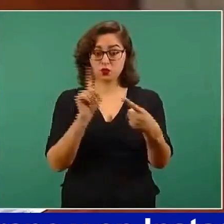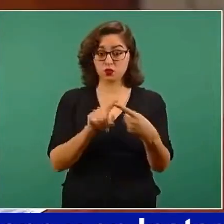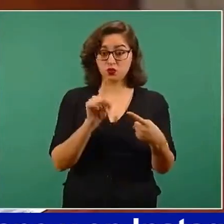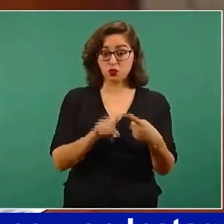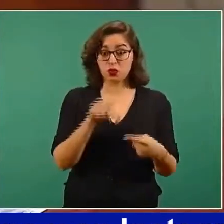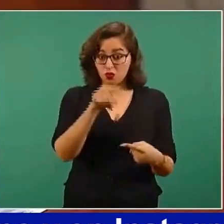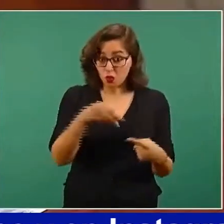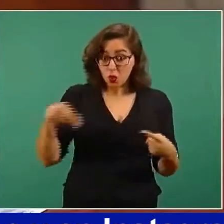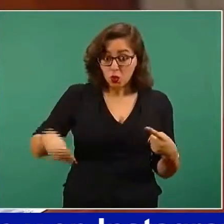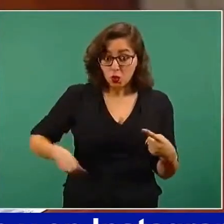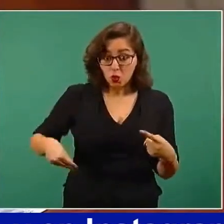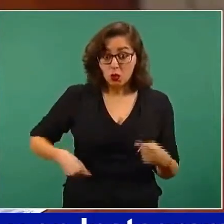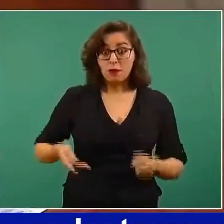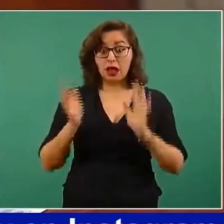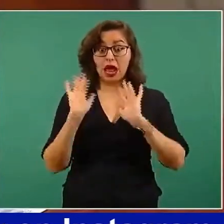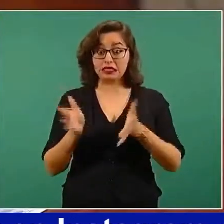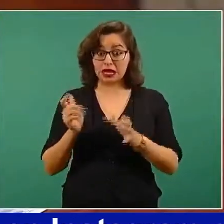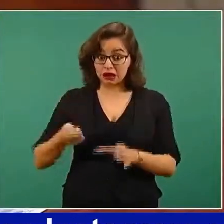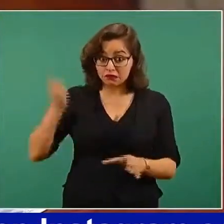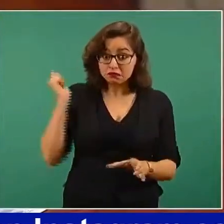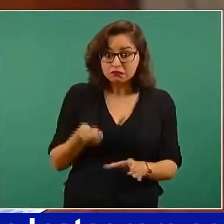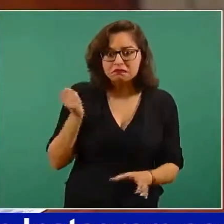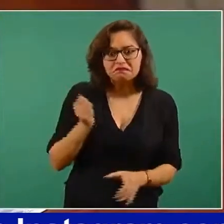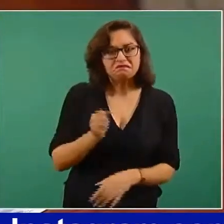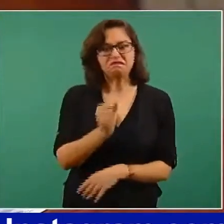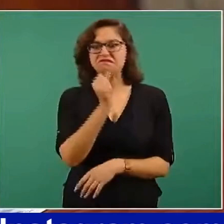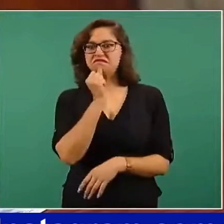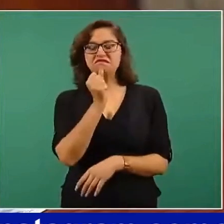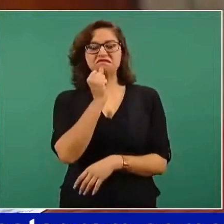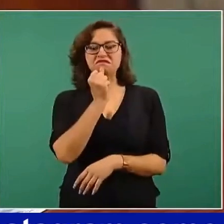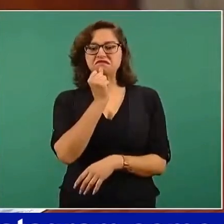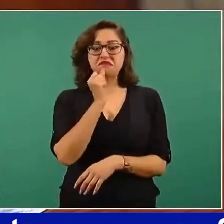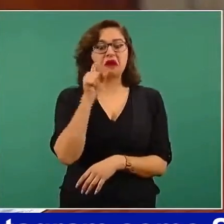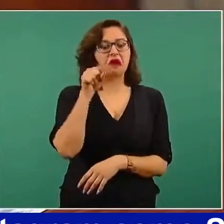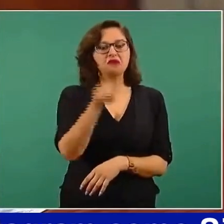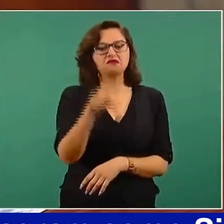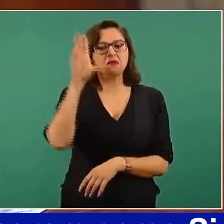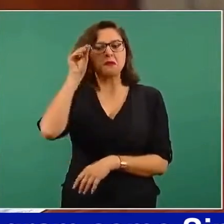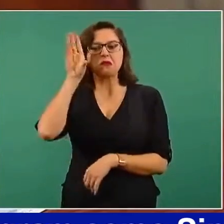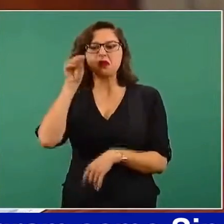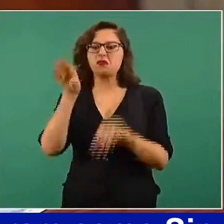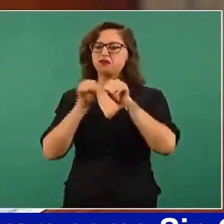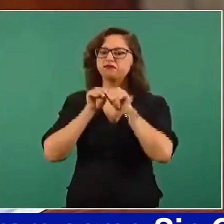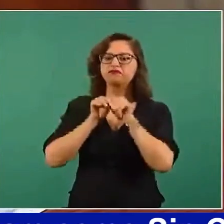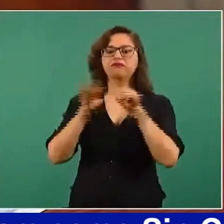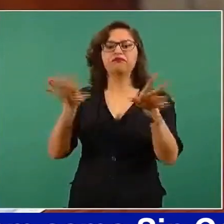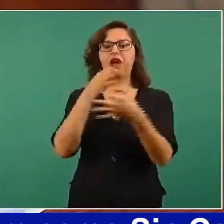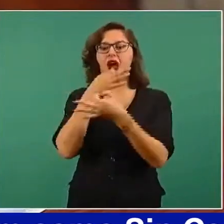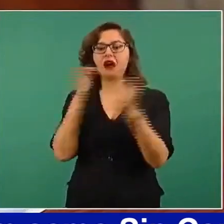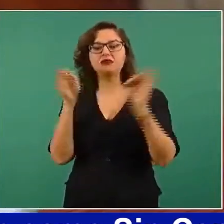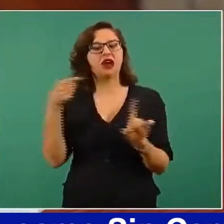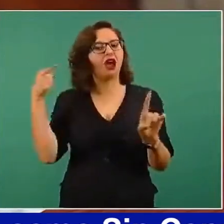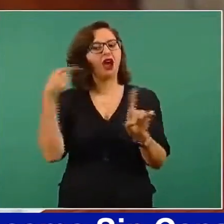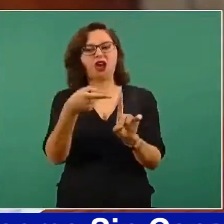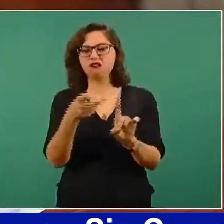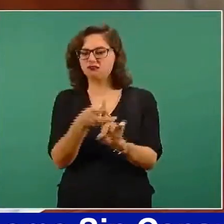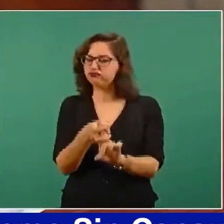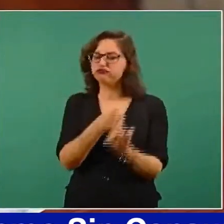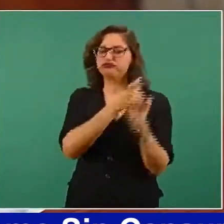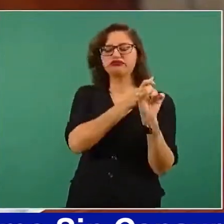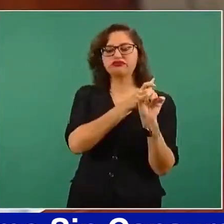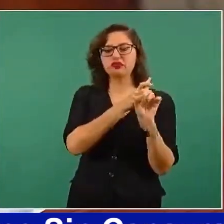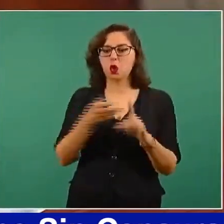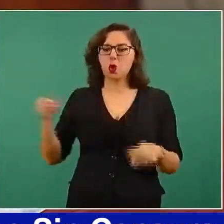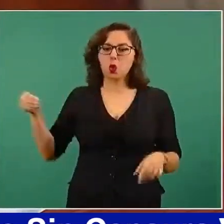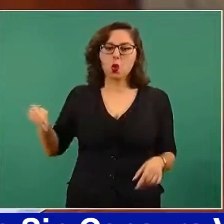de inocencia con la transmisión televisiva del supuesto enlace en vivo y en directo, en donde se informaba, como aquí se dice, de